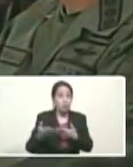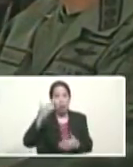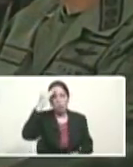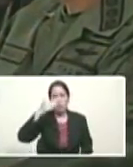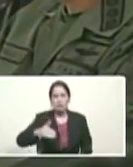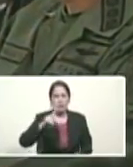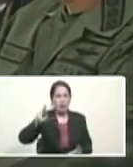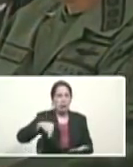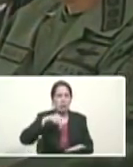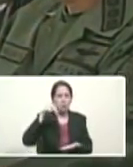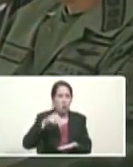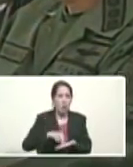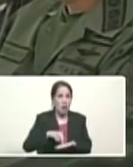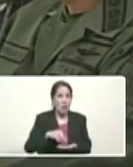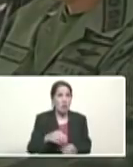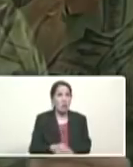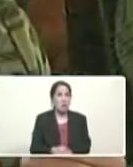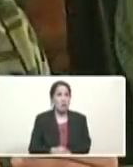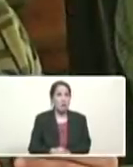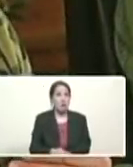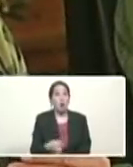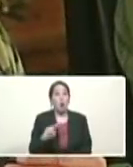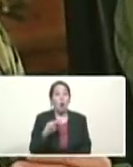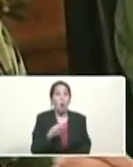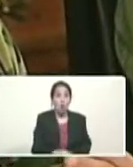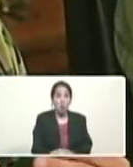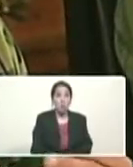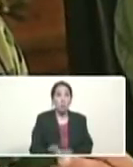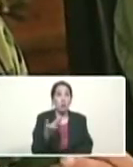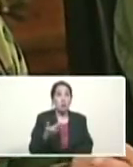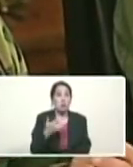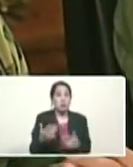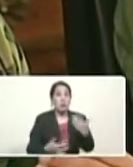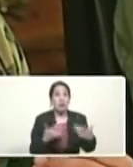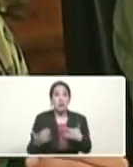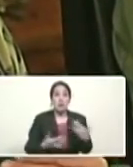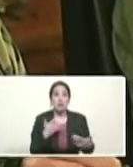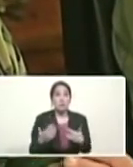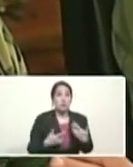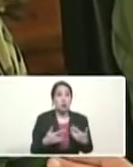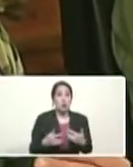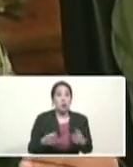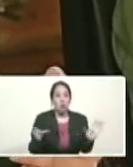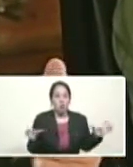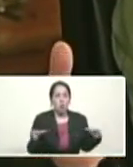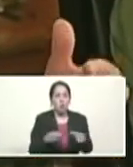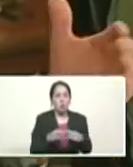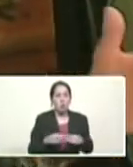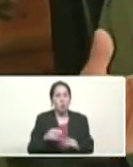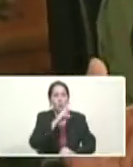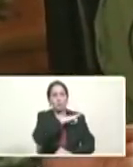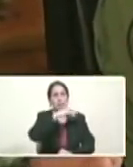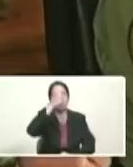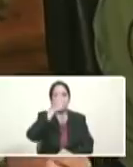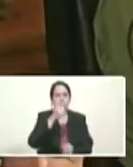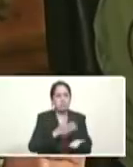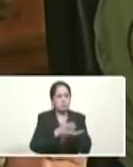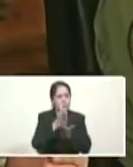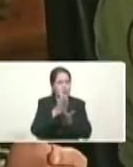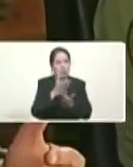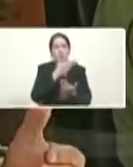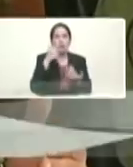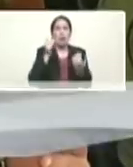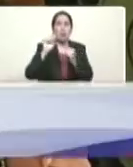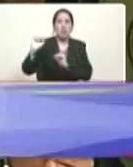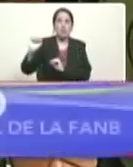importante bueno las dos la orden que usted nos da de activación de los órganos de dirección para la defensa integral el órgano de dirección para la